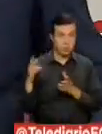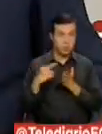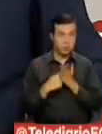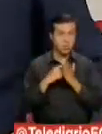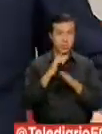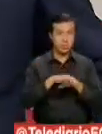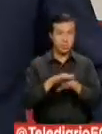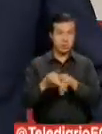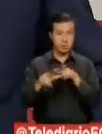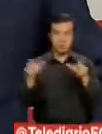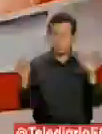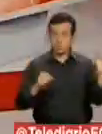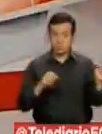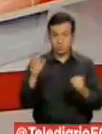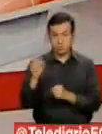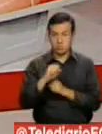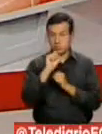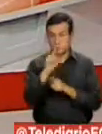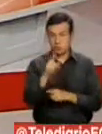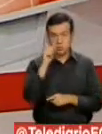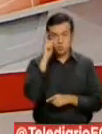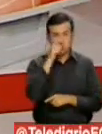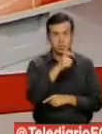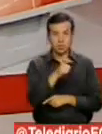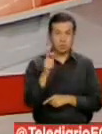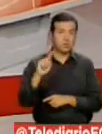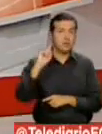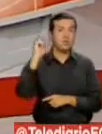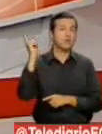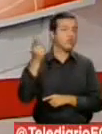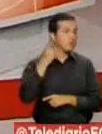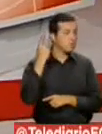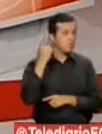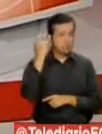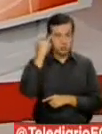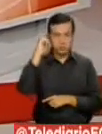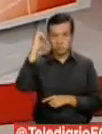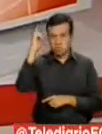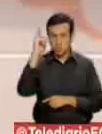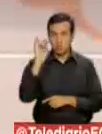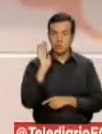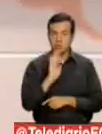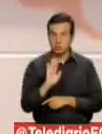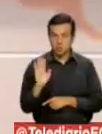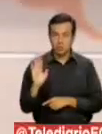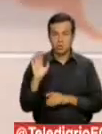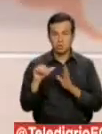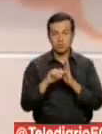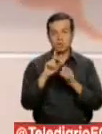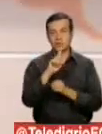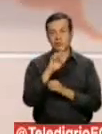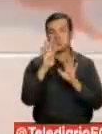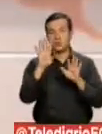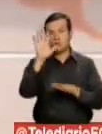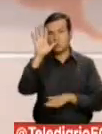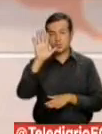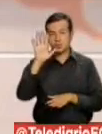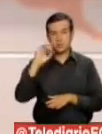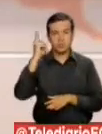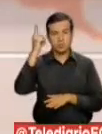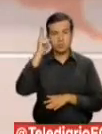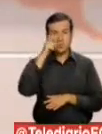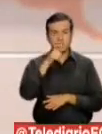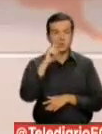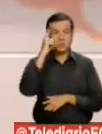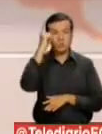importantes personas? Pregunto. Porque la Fiscalía es la única que tiene la iniciativa, está en el artículo 195. La